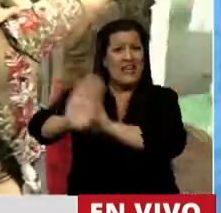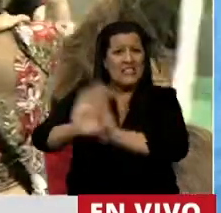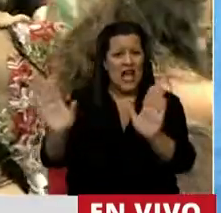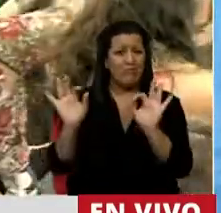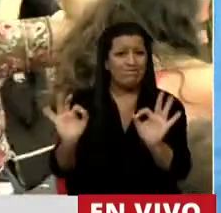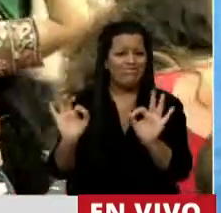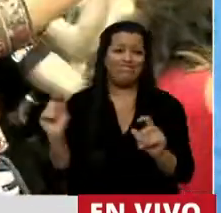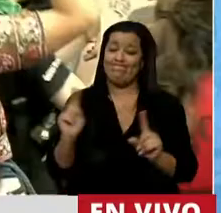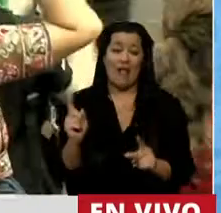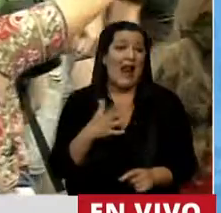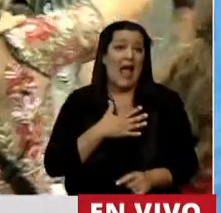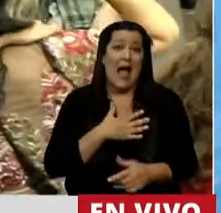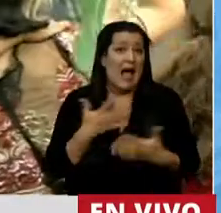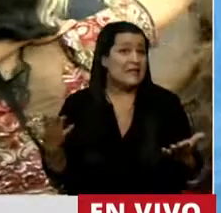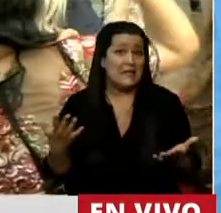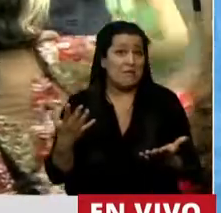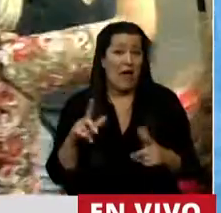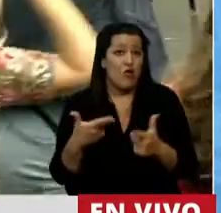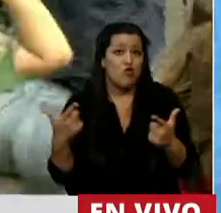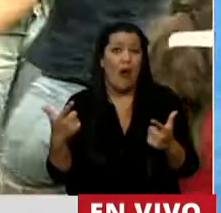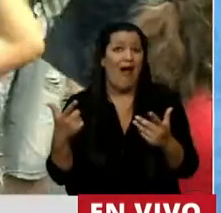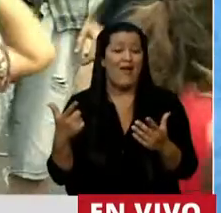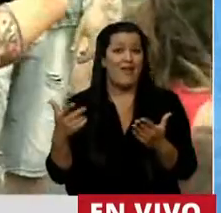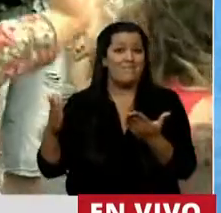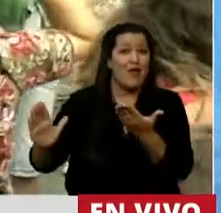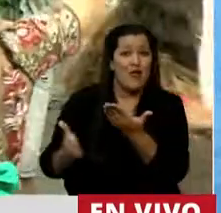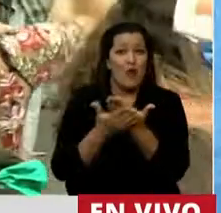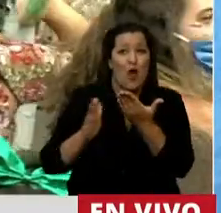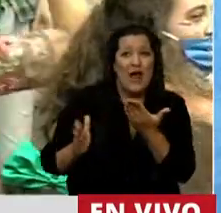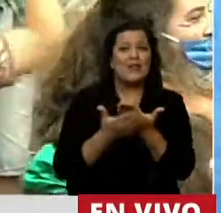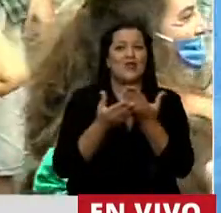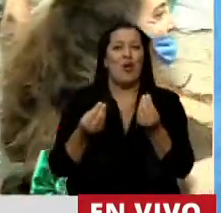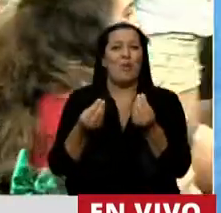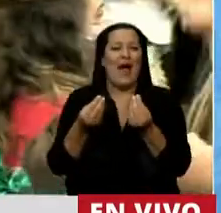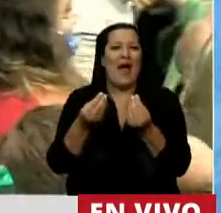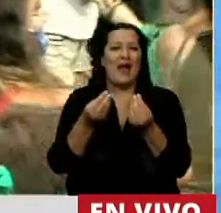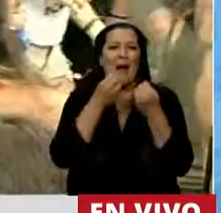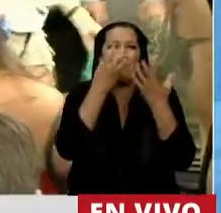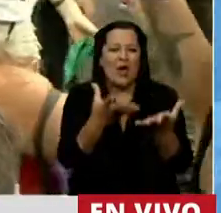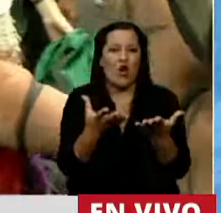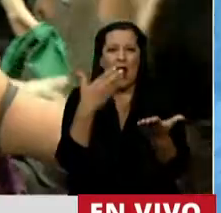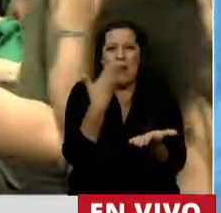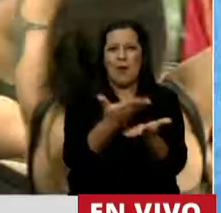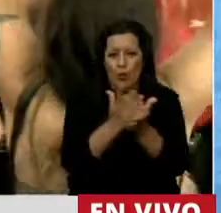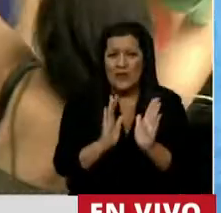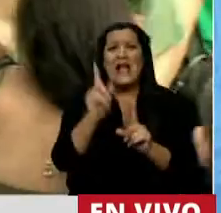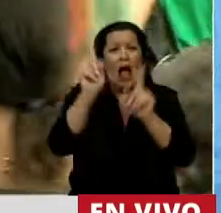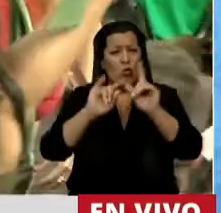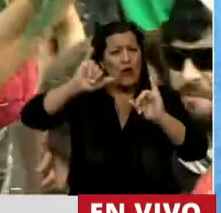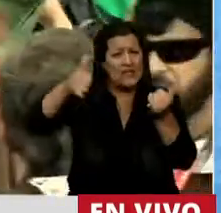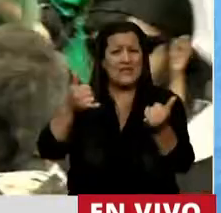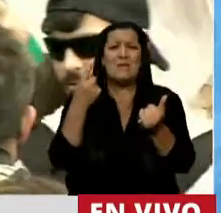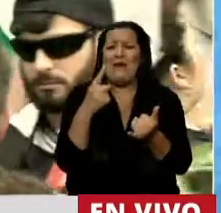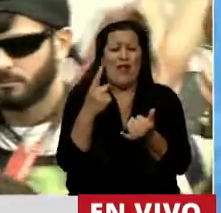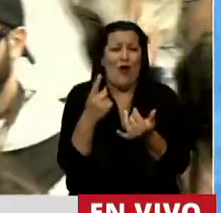lamento que no se hayan podido realizar incorporaciones que permitirían enriquecer la propuesta, más allá de algunas que, por tan